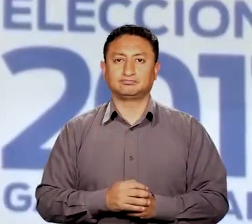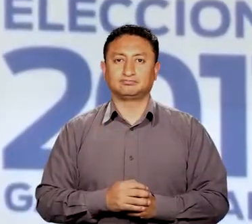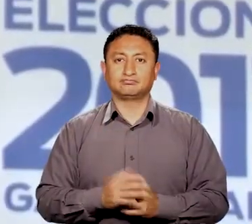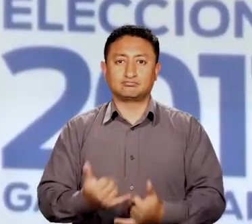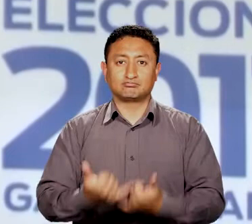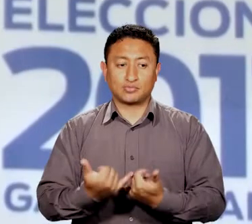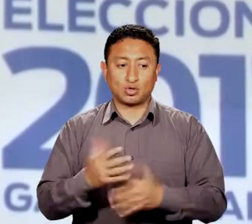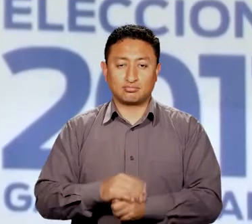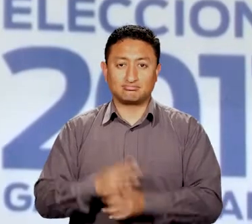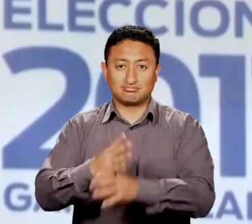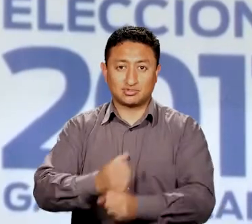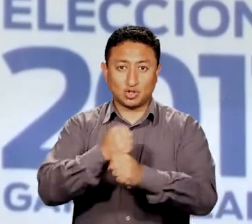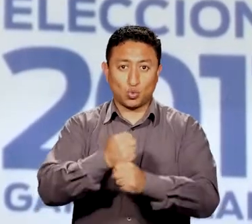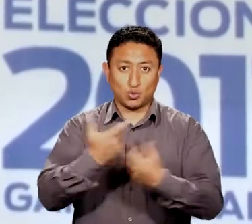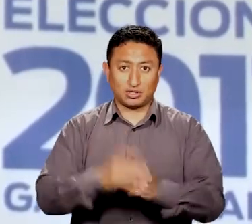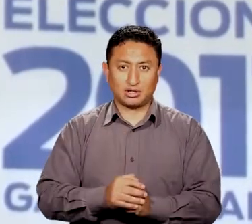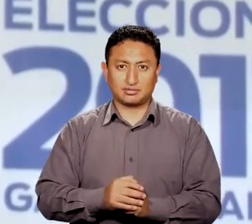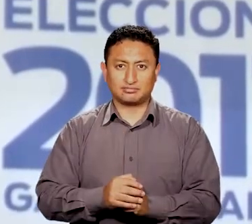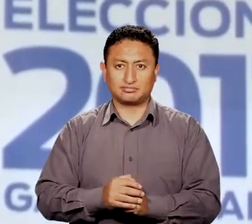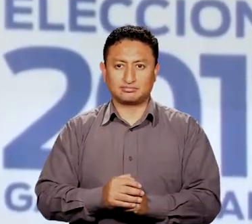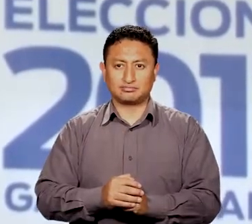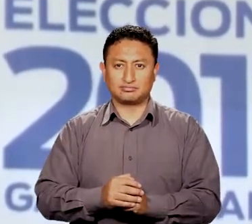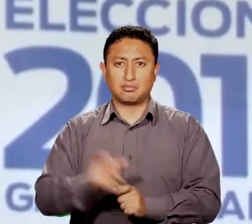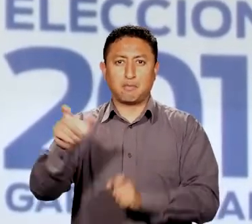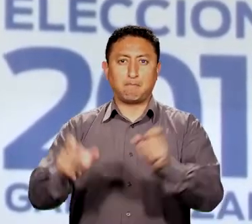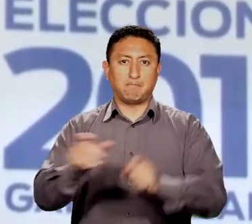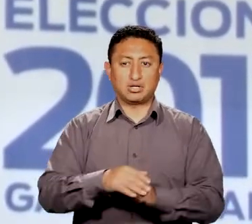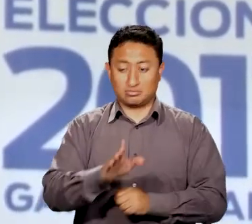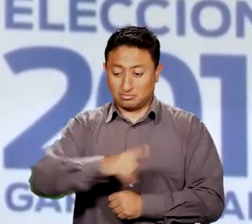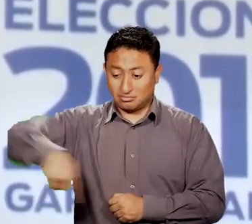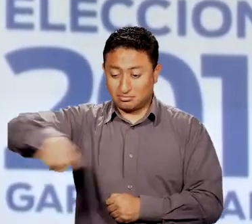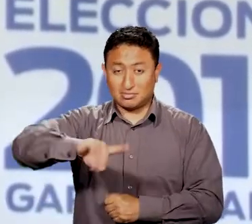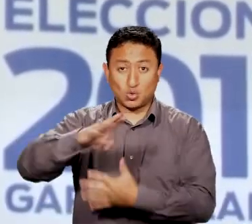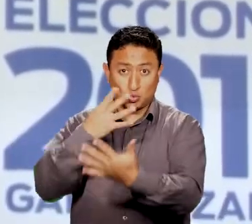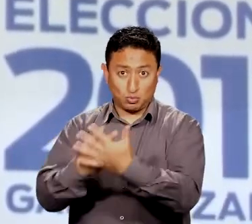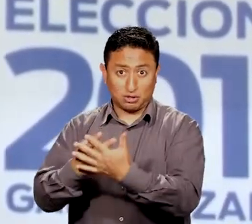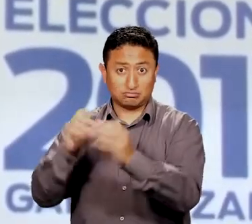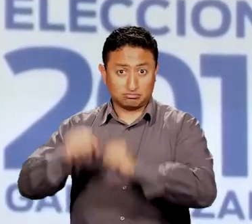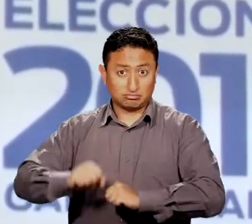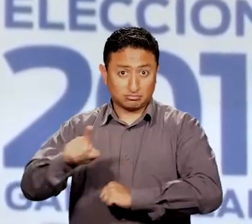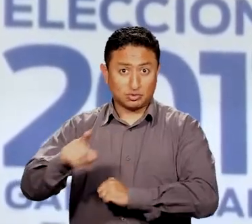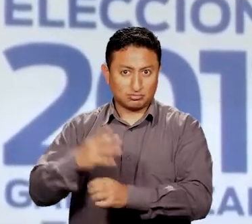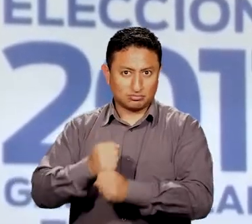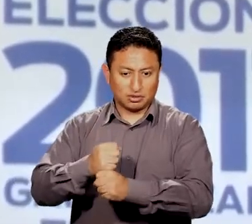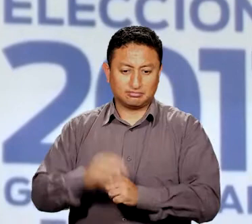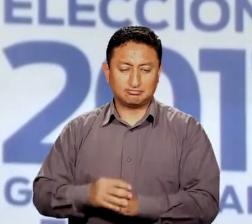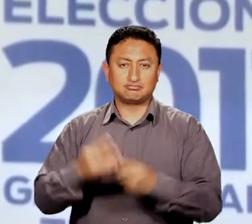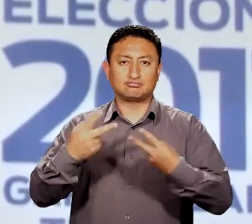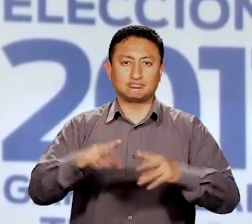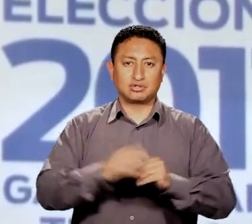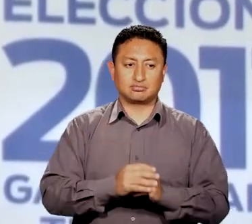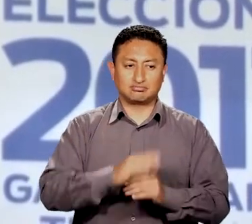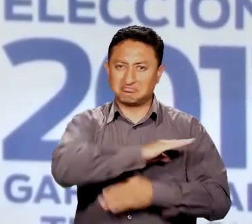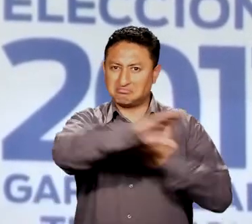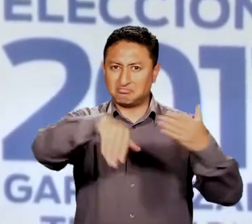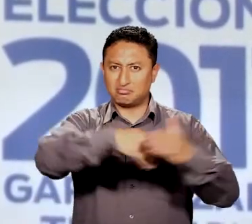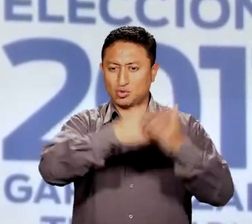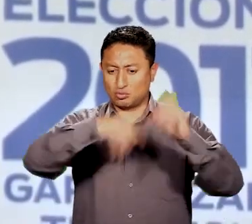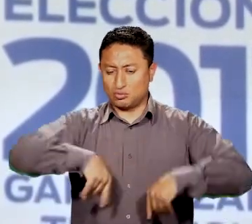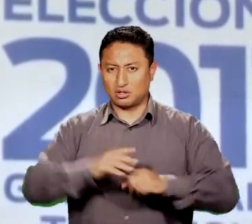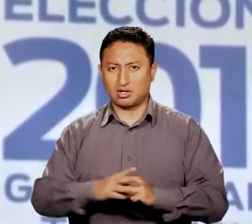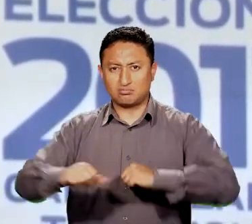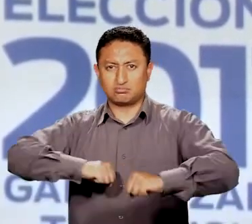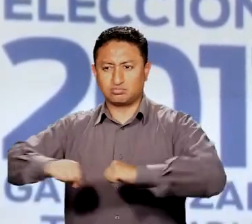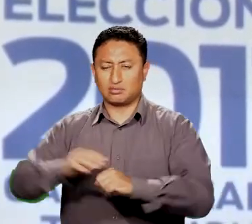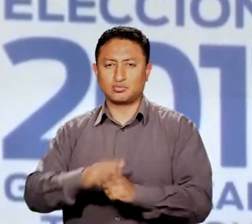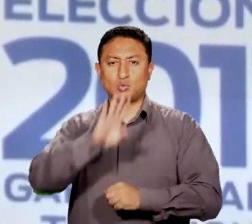debidas seguridades, en este caso de los señores privados de la libertad. De igual forma estamos con el contingente total que estamos labrando